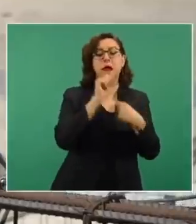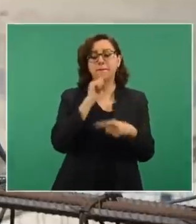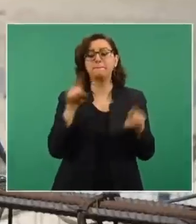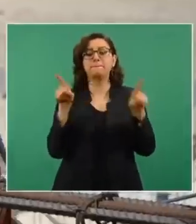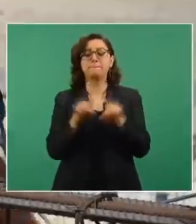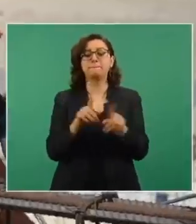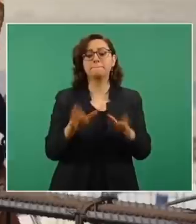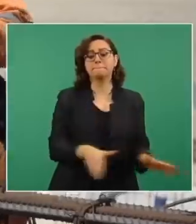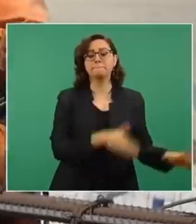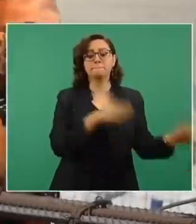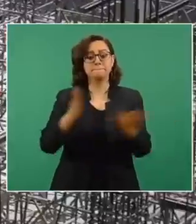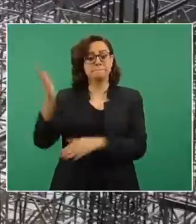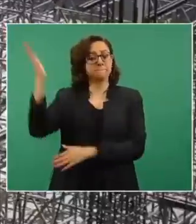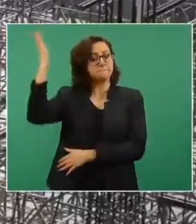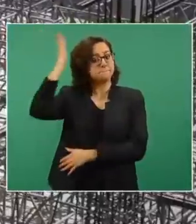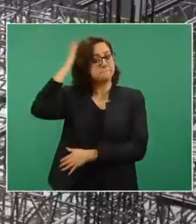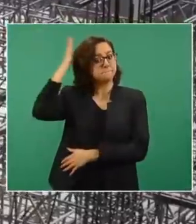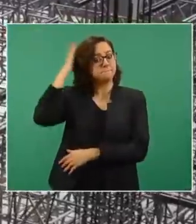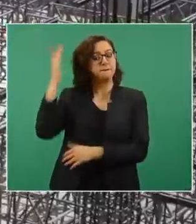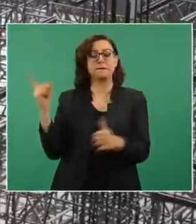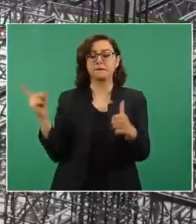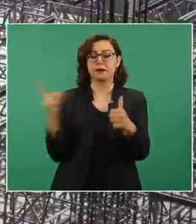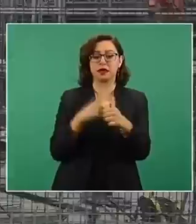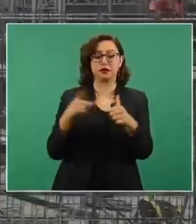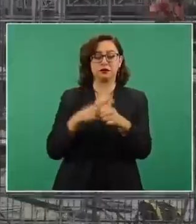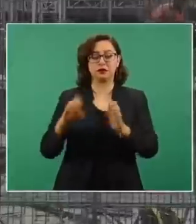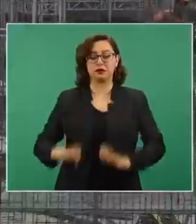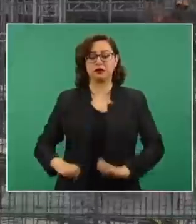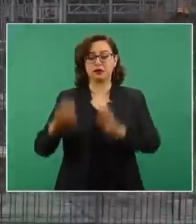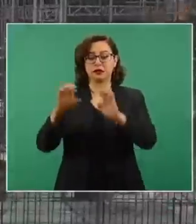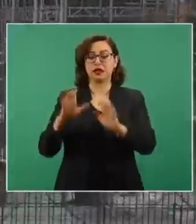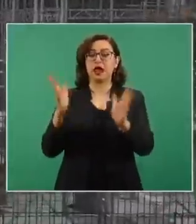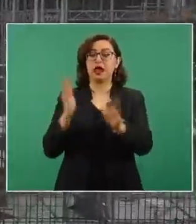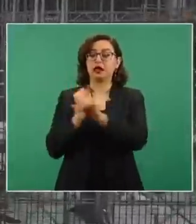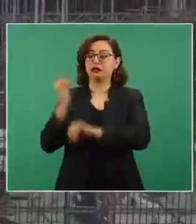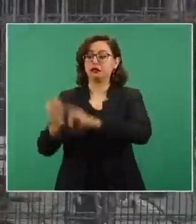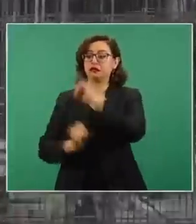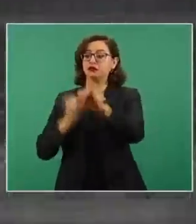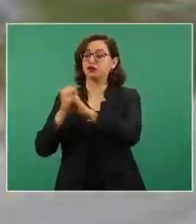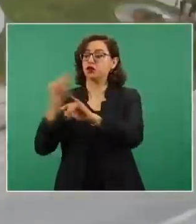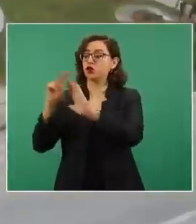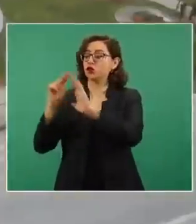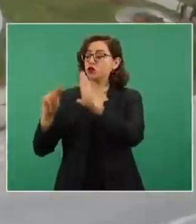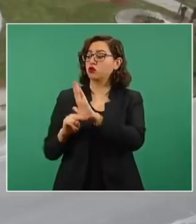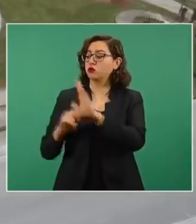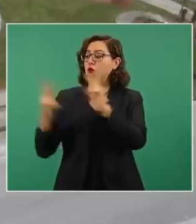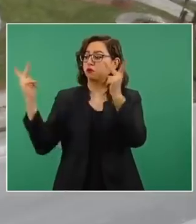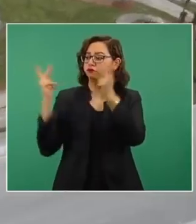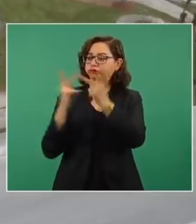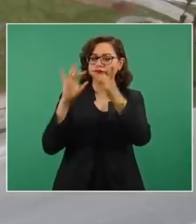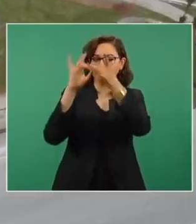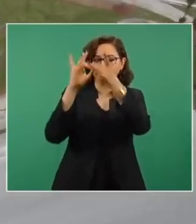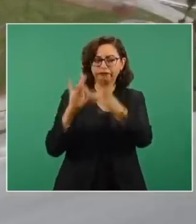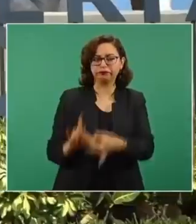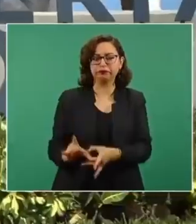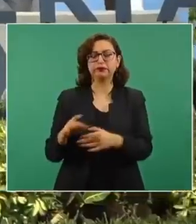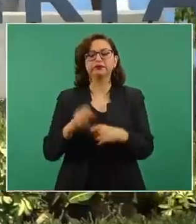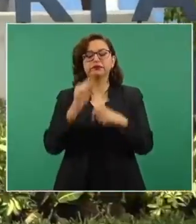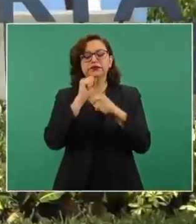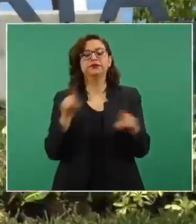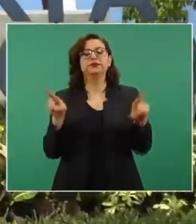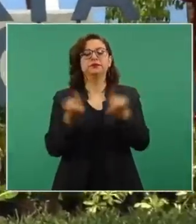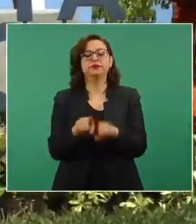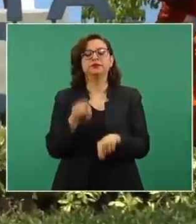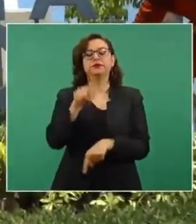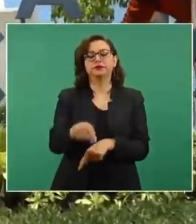de especificación requerida de acuerdo a la norma internacional en muros perimetrales de los tres módulos. En el parque administrativo, se colocó una réplica